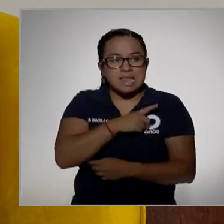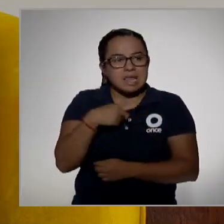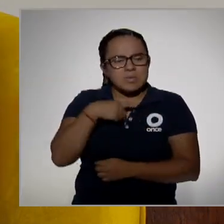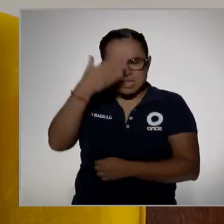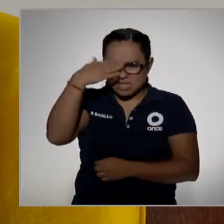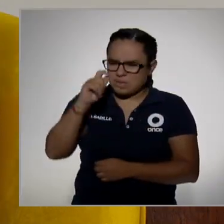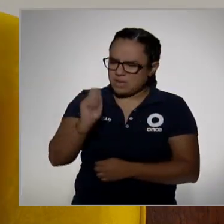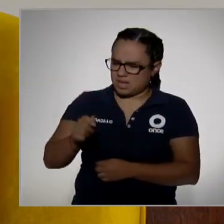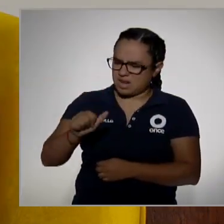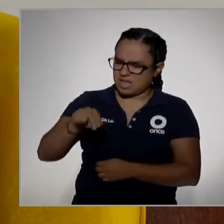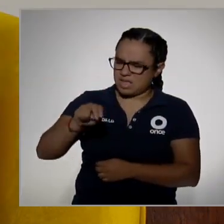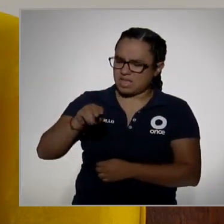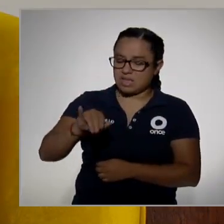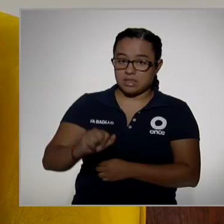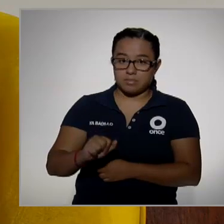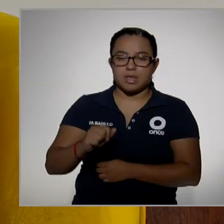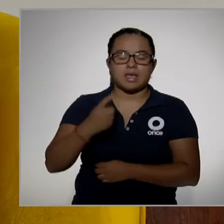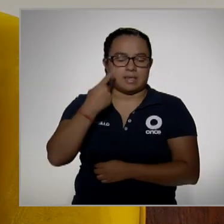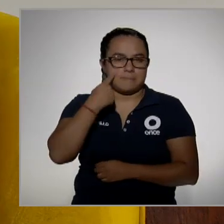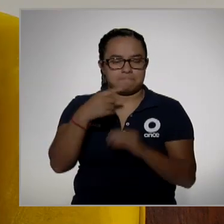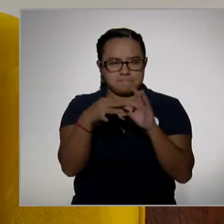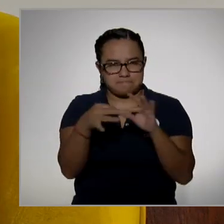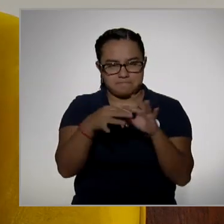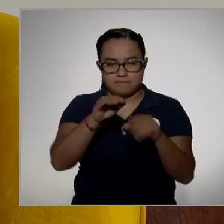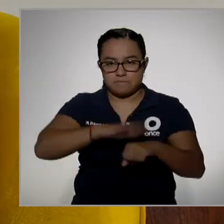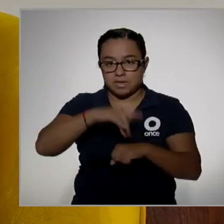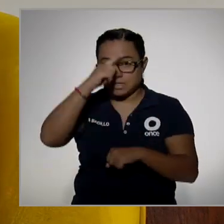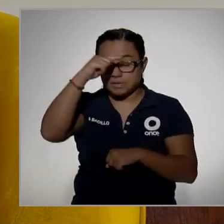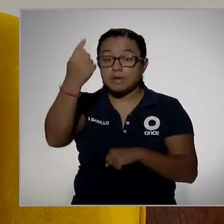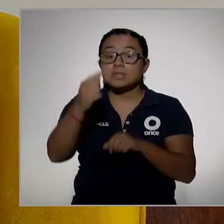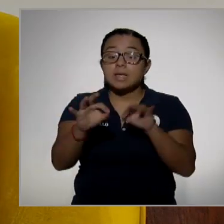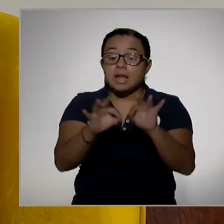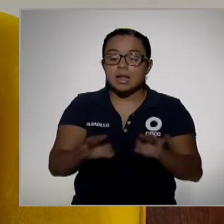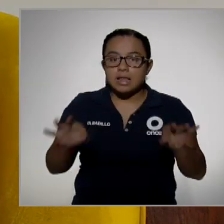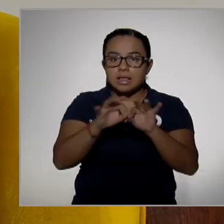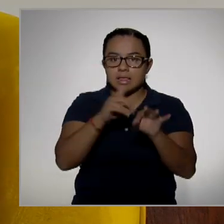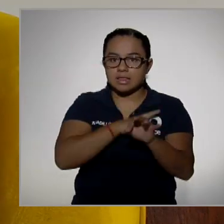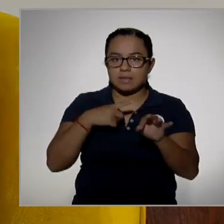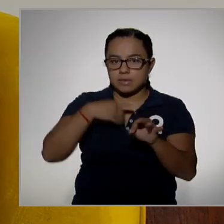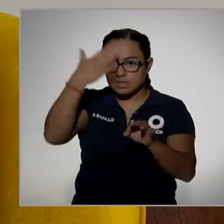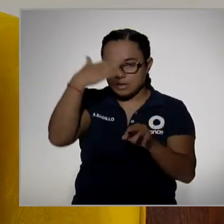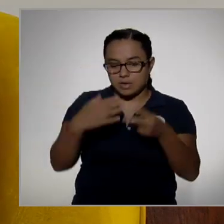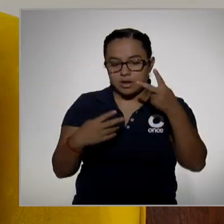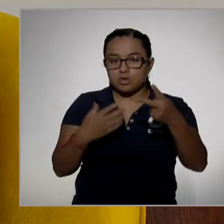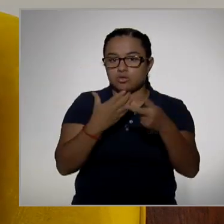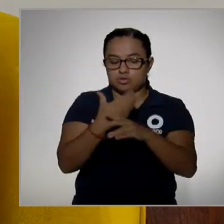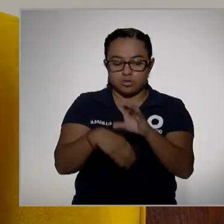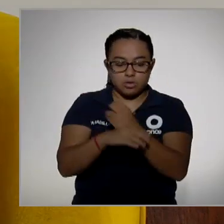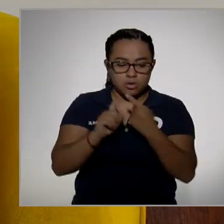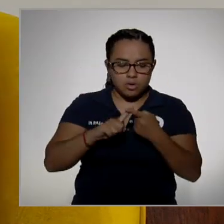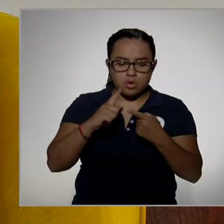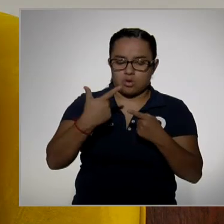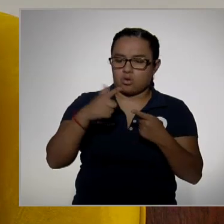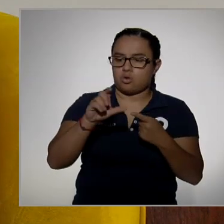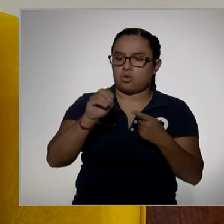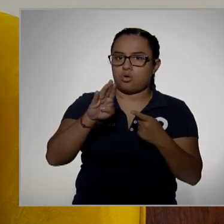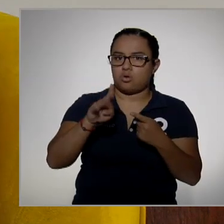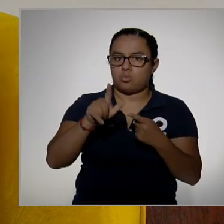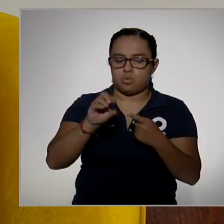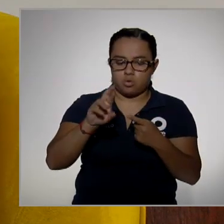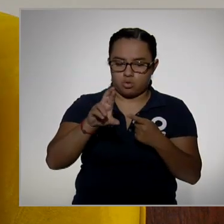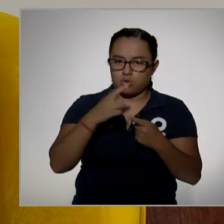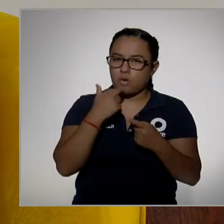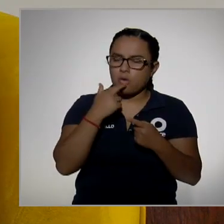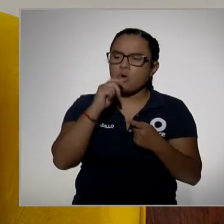qué es la anemia lo vamos a tratar hacer lo más fácil para ustedes es importante que conozcamos dos cosas que son los glóbulos rojos en la sangre tenemos